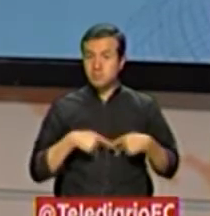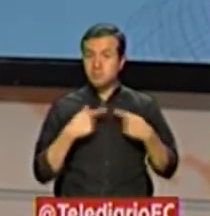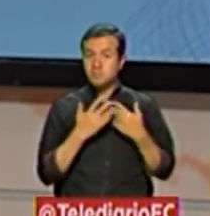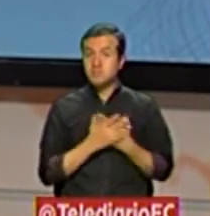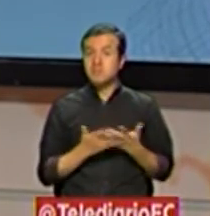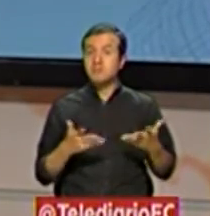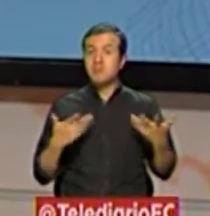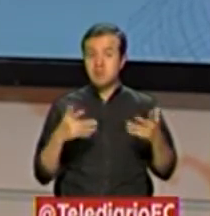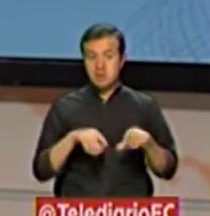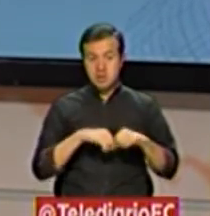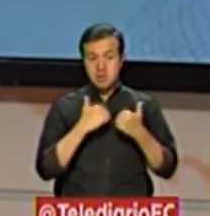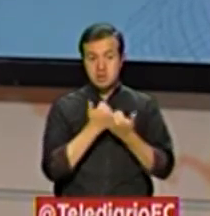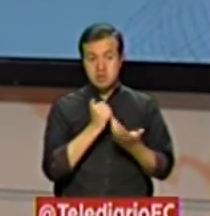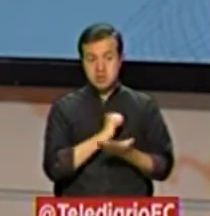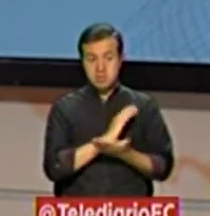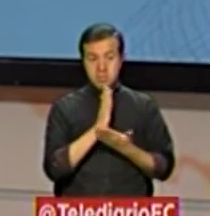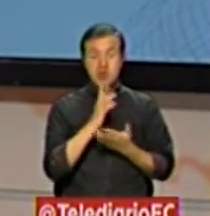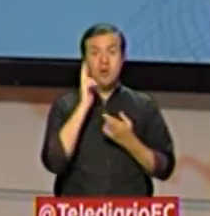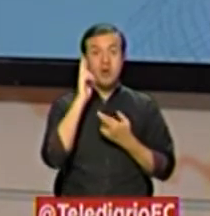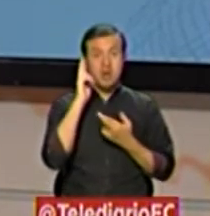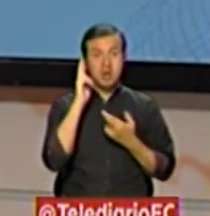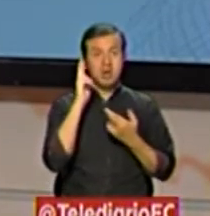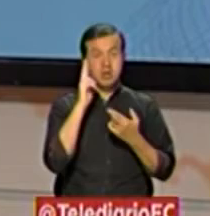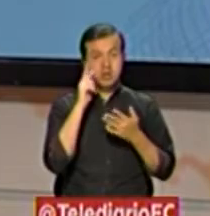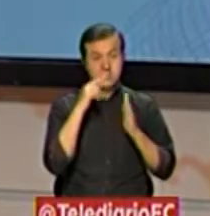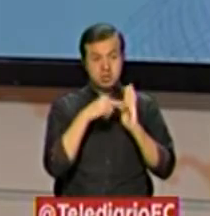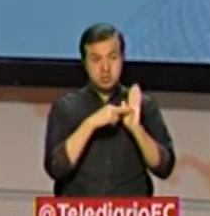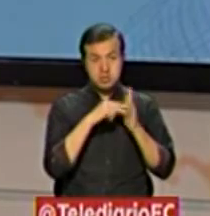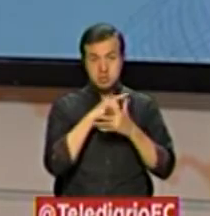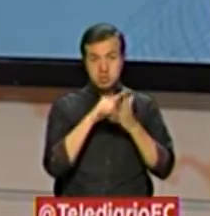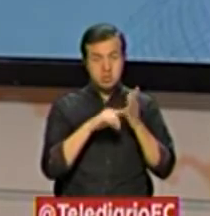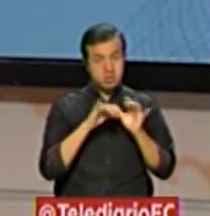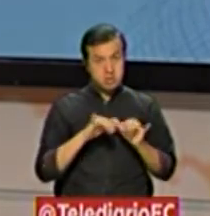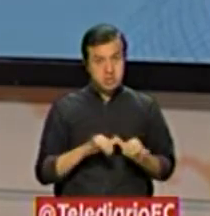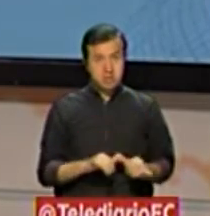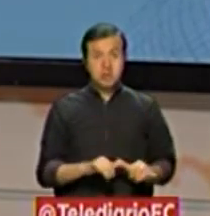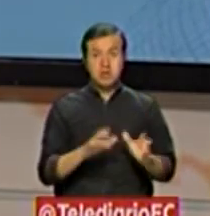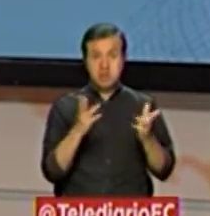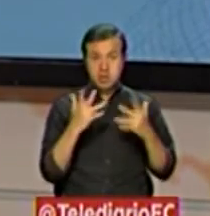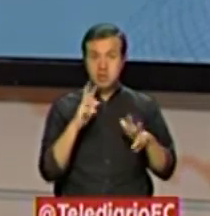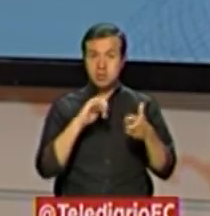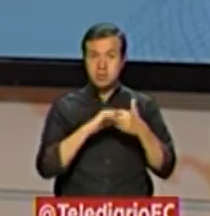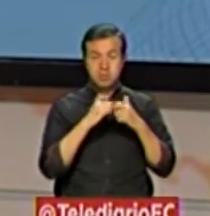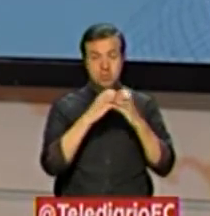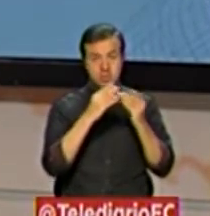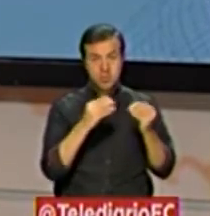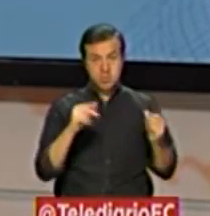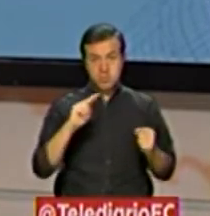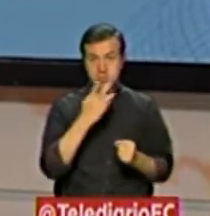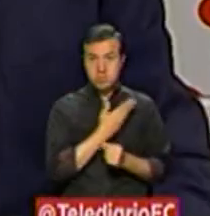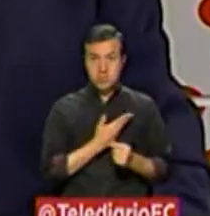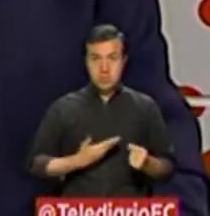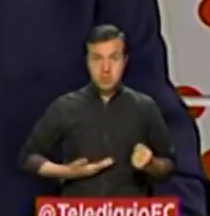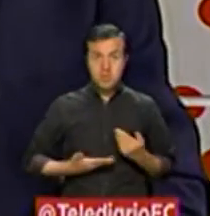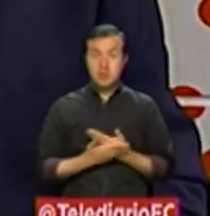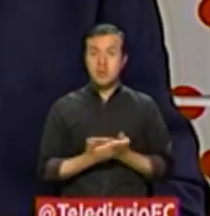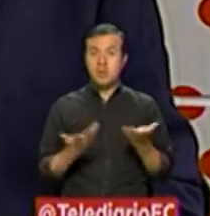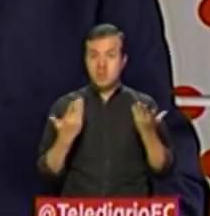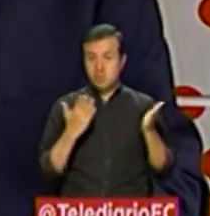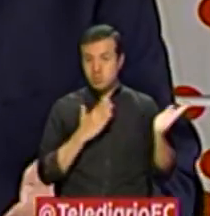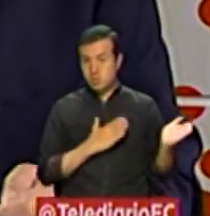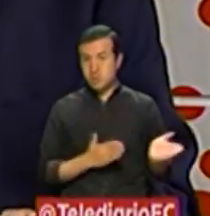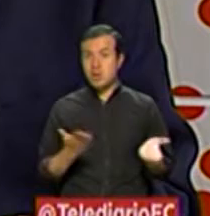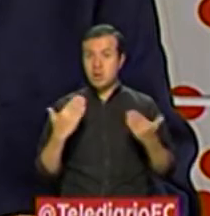la Asamblea, y espero que la terna cumpla con estos requisitos para poder ya por fin solucionar el problema de la vicepresidencia. Vamos concluyendo, la